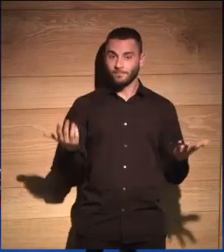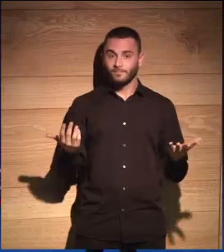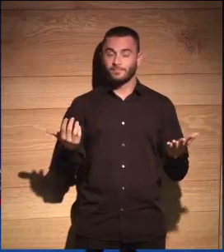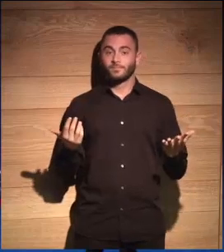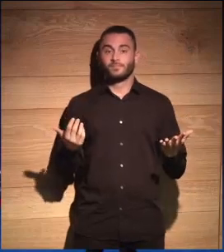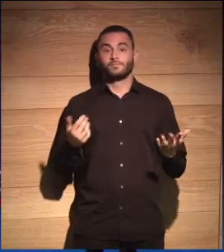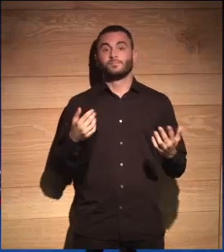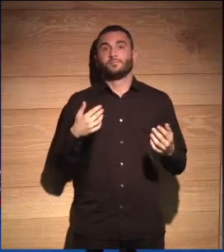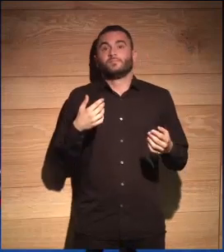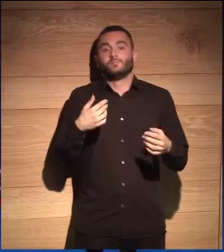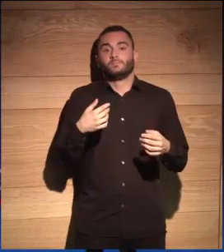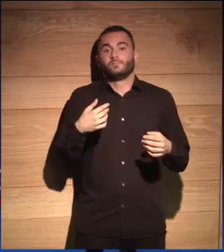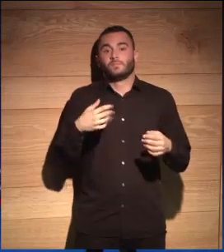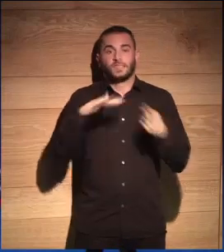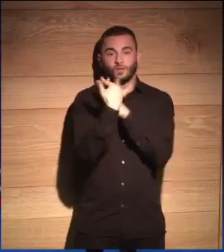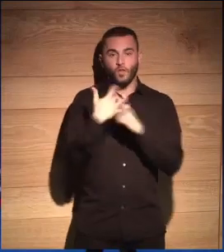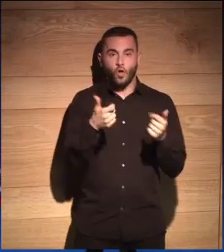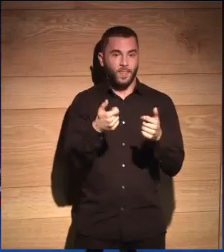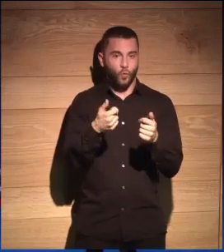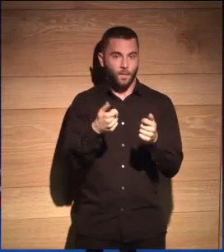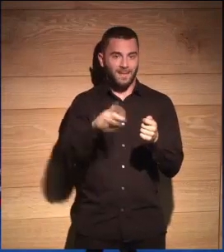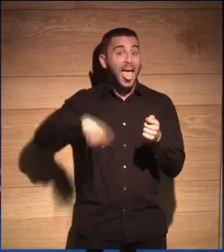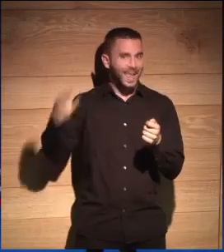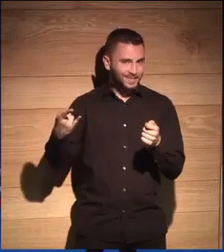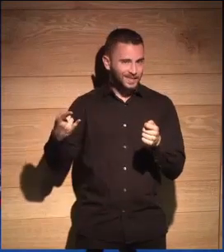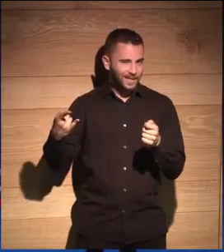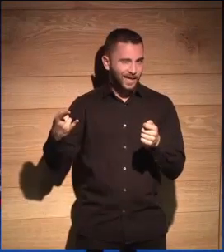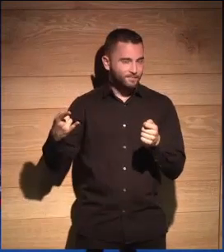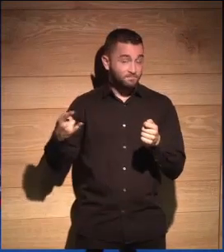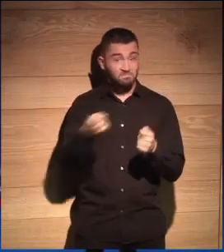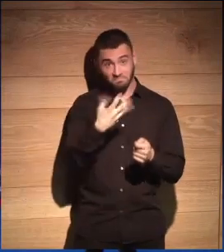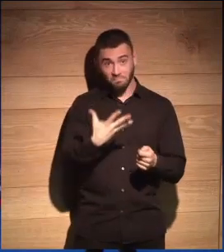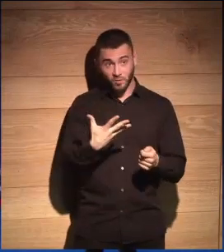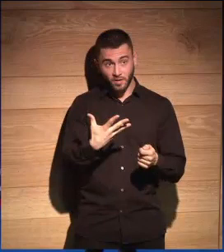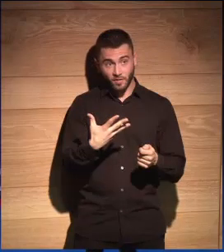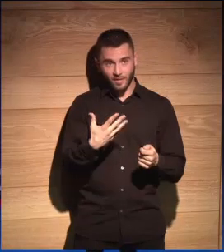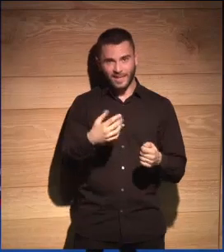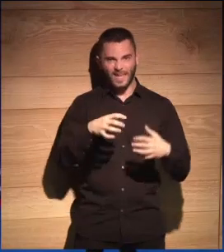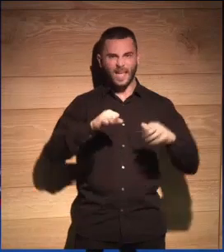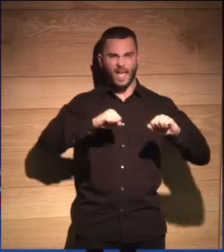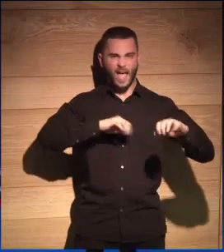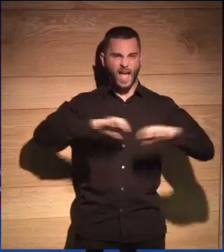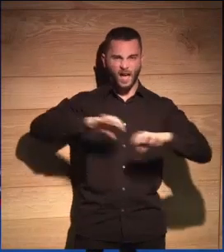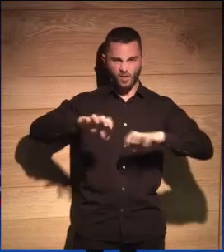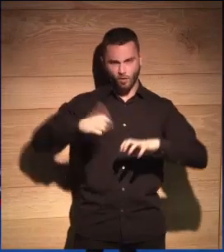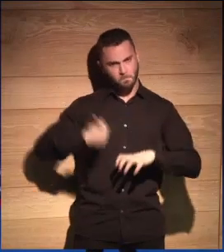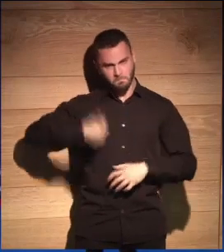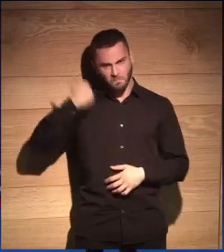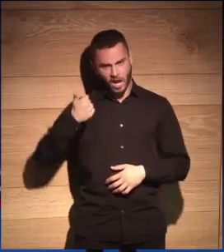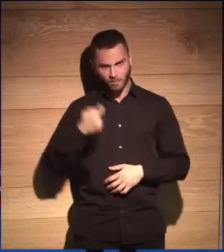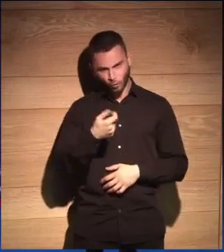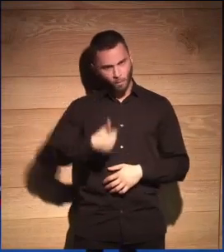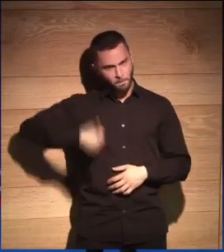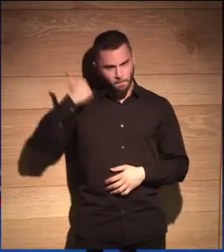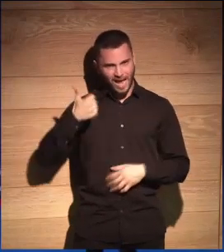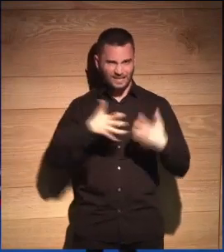algún momento de jugabilidad extra y, bueno, digamos eso y un poco más de acción. Este juego